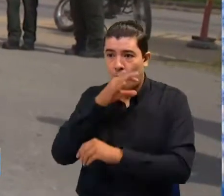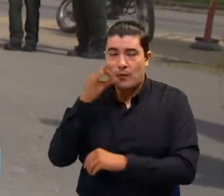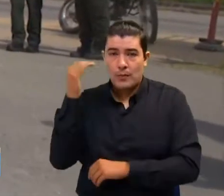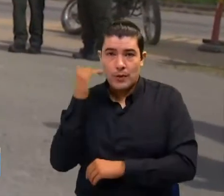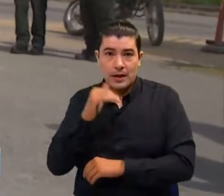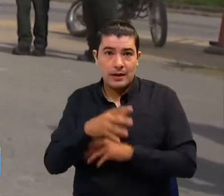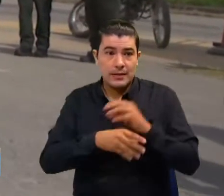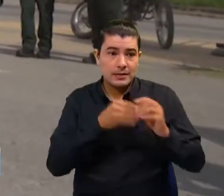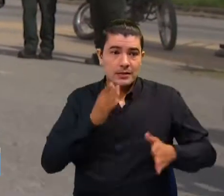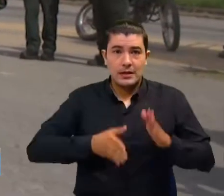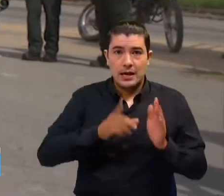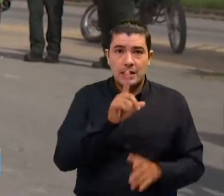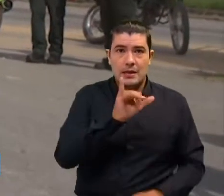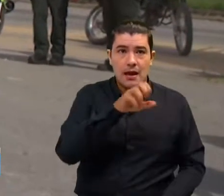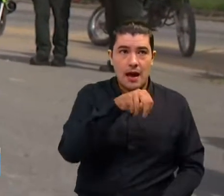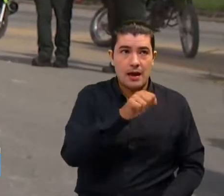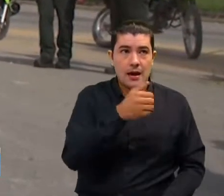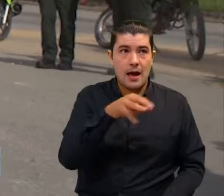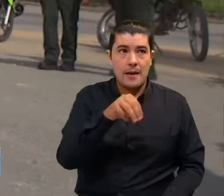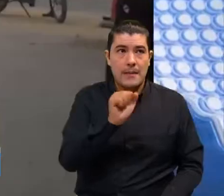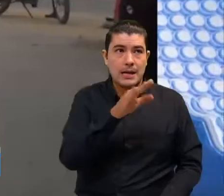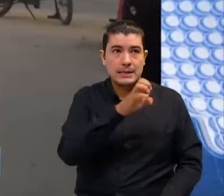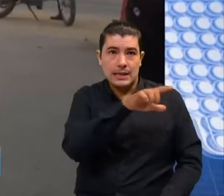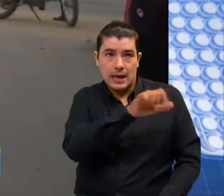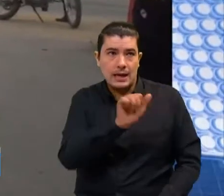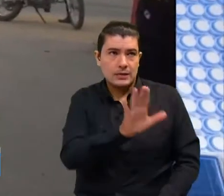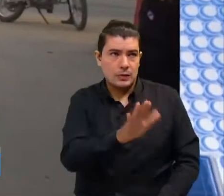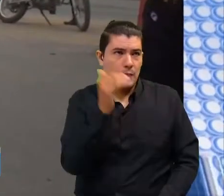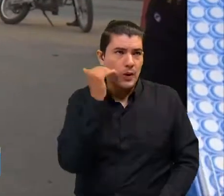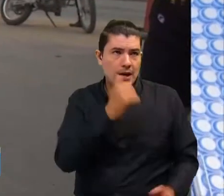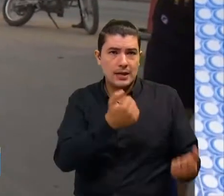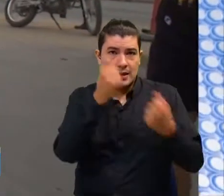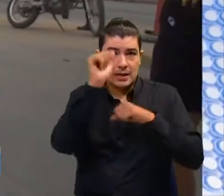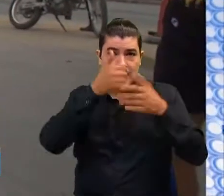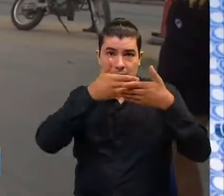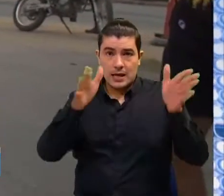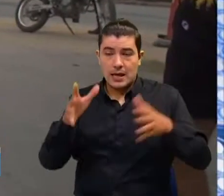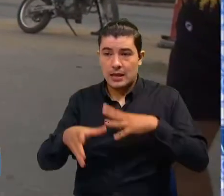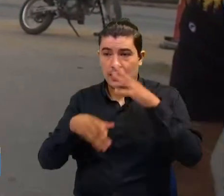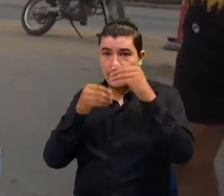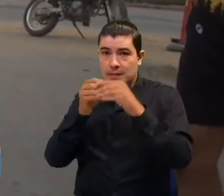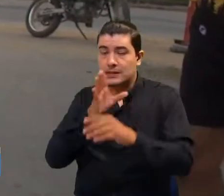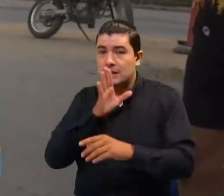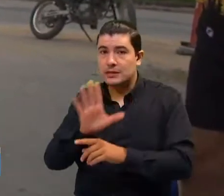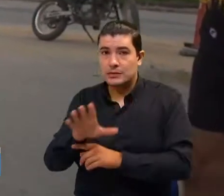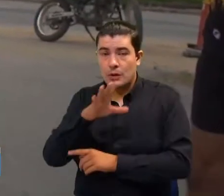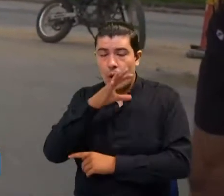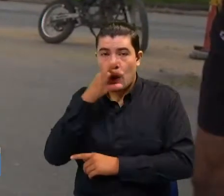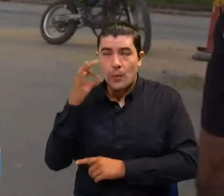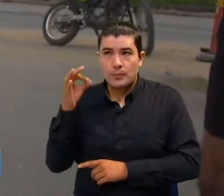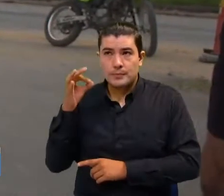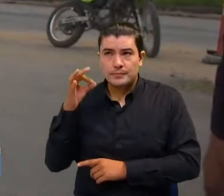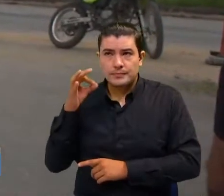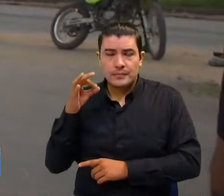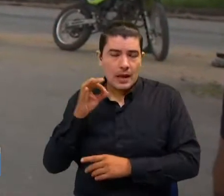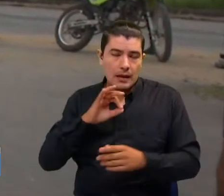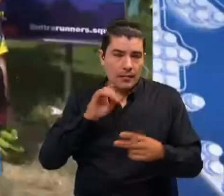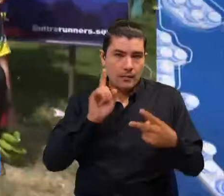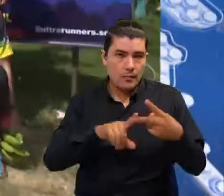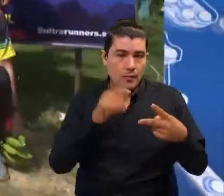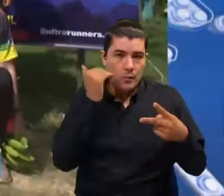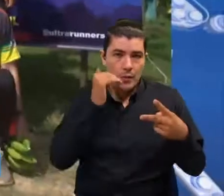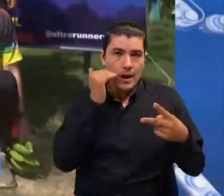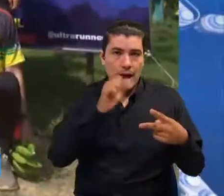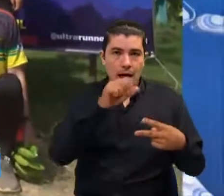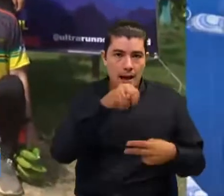como Diana Marcela Suárez se quedaron con la premiación en la categoría abierta. Lo hizo también por allí Ana Joaquina Rondón